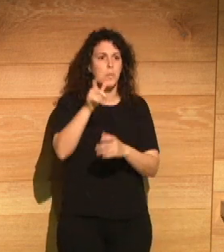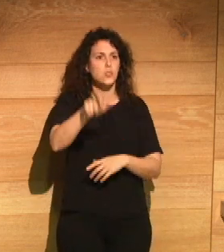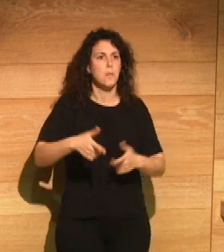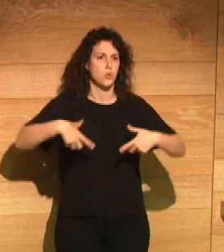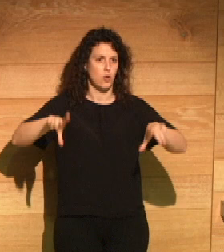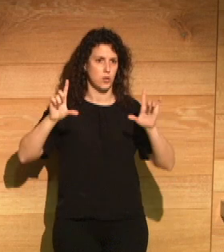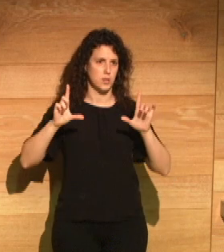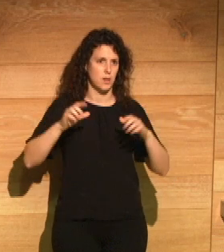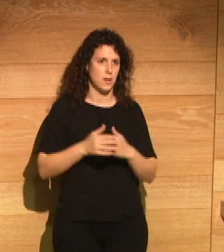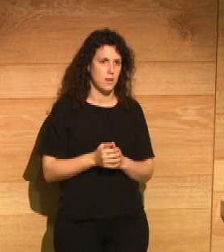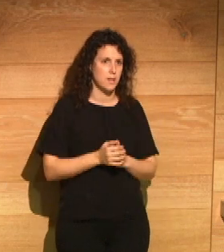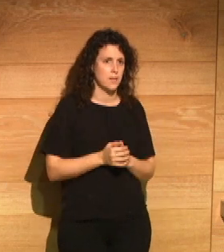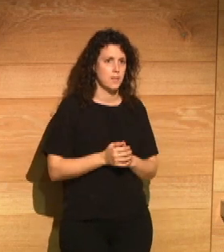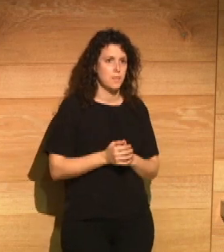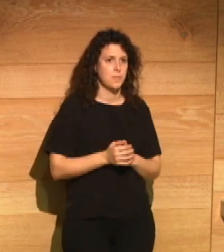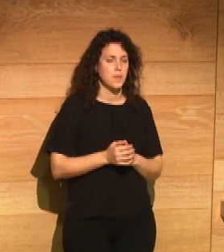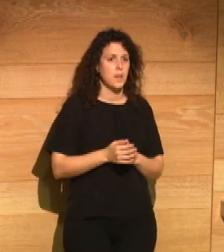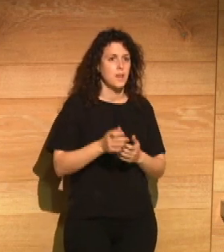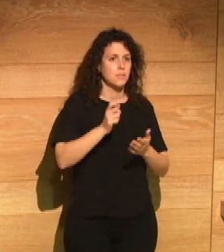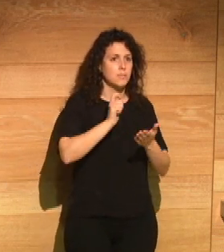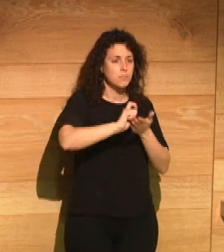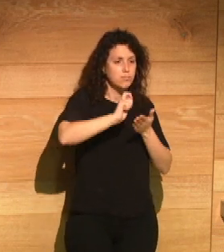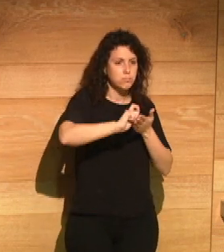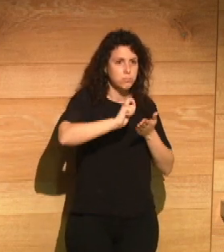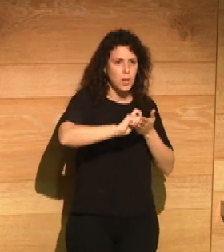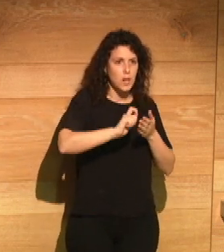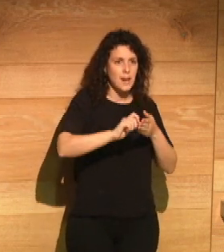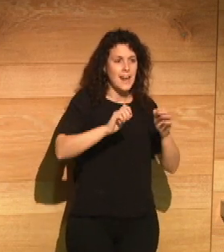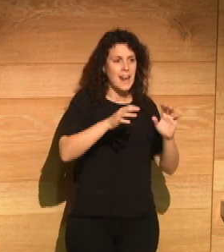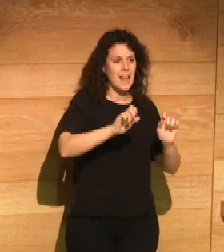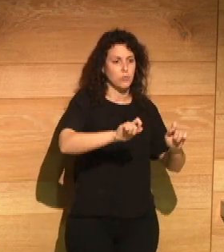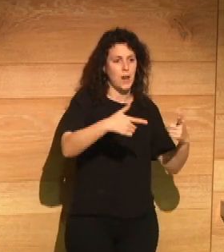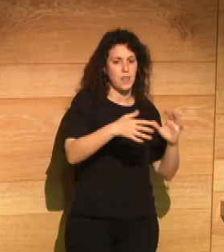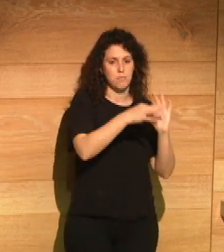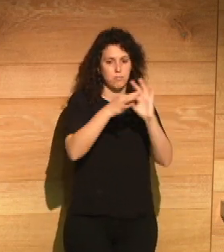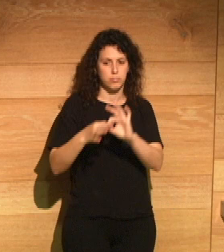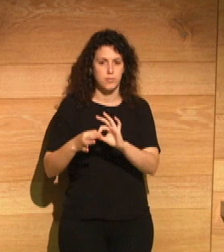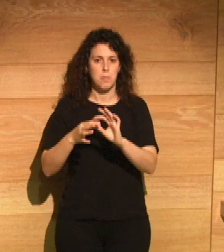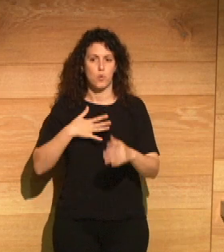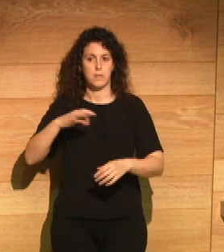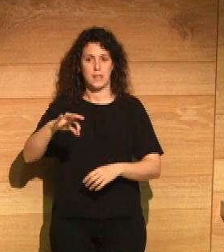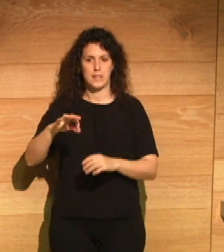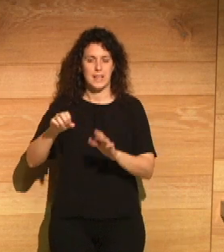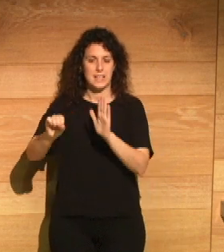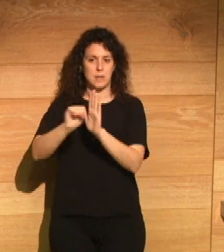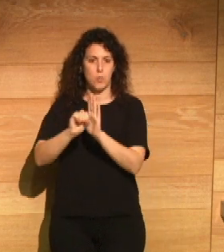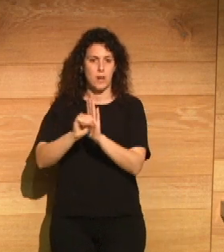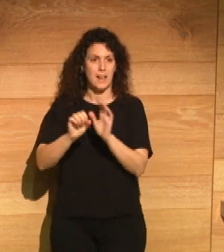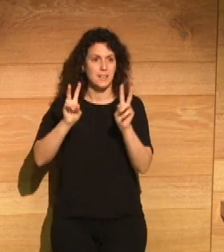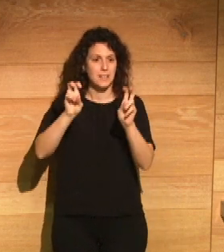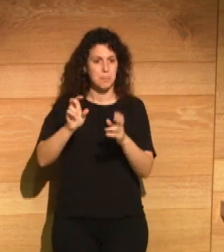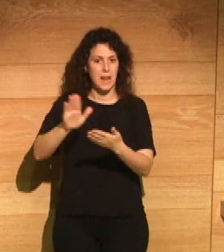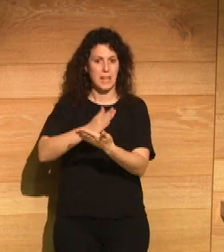una prosa sutil y luminosa en la que la naturaleza nos conecta con las posibilidades simbólicas de la literatura y los